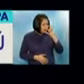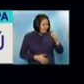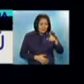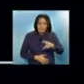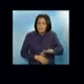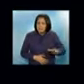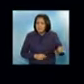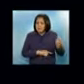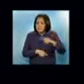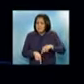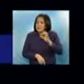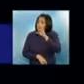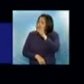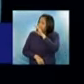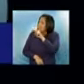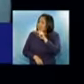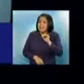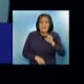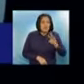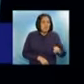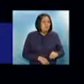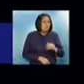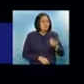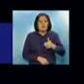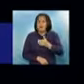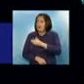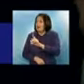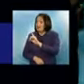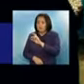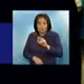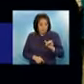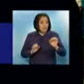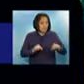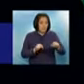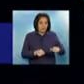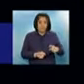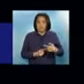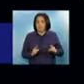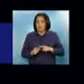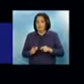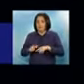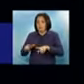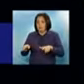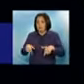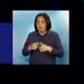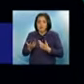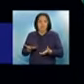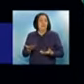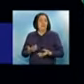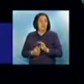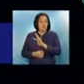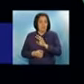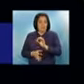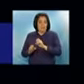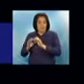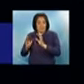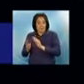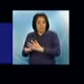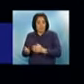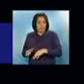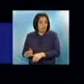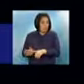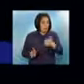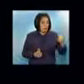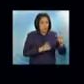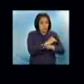niños vienen buscando a Nemo, buscando a Dory. ¿Tienen ese pez acá? Sí, los tenemos, pero todavía están en el área de cuarentena. Los peces vienen del